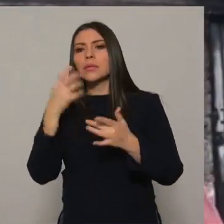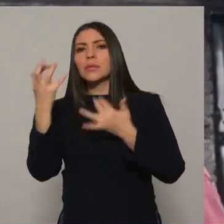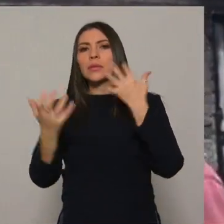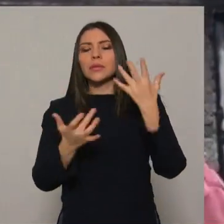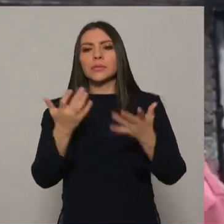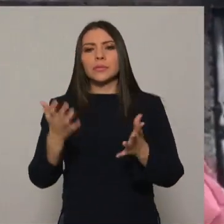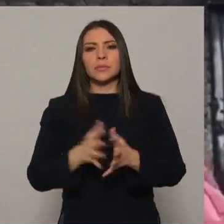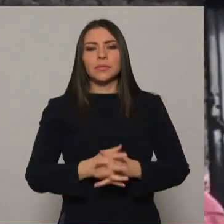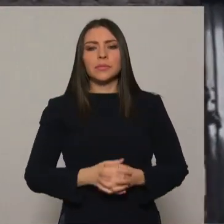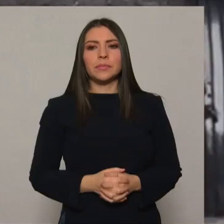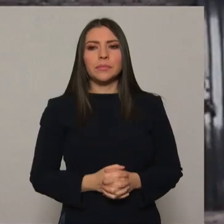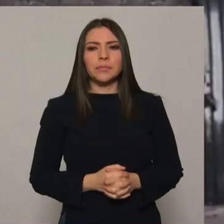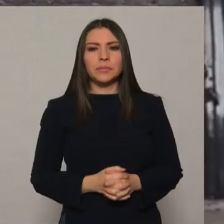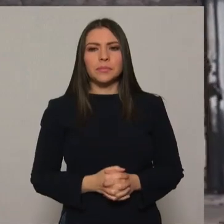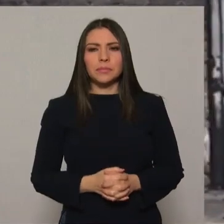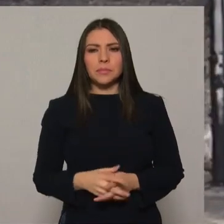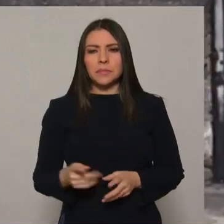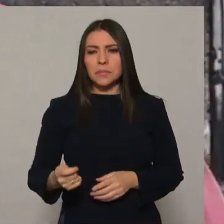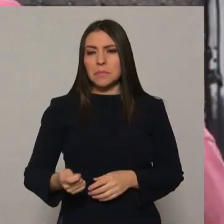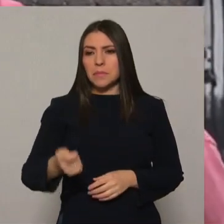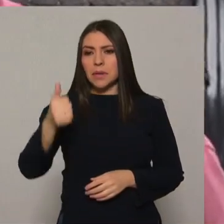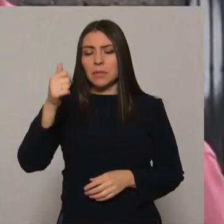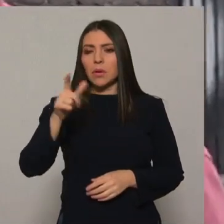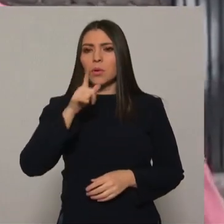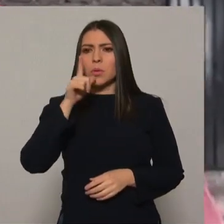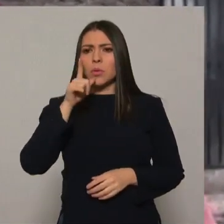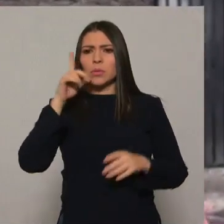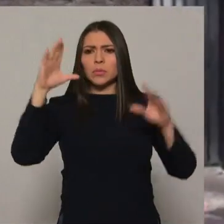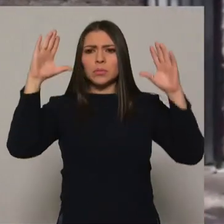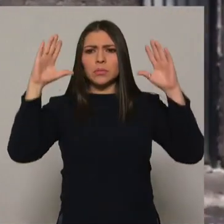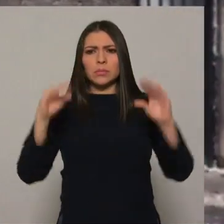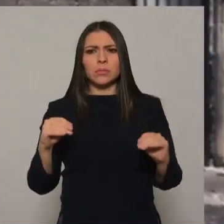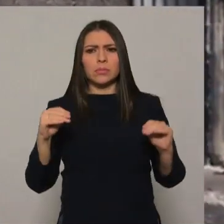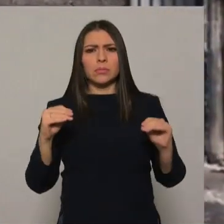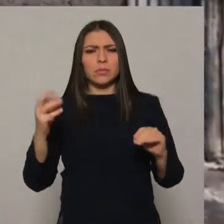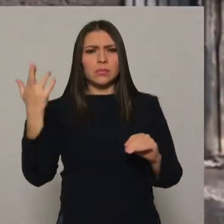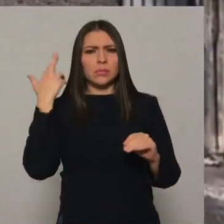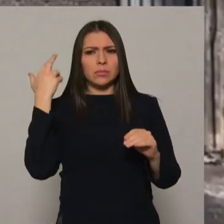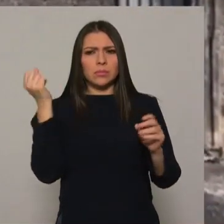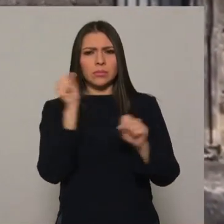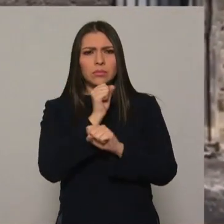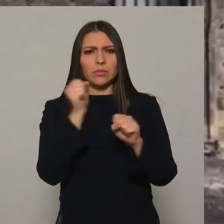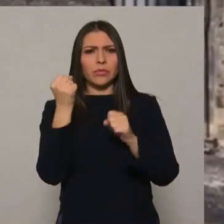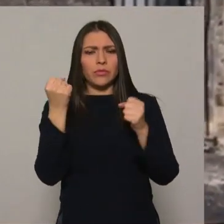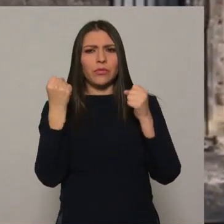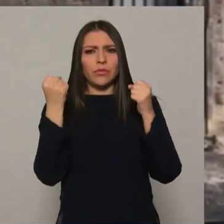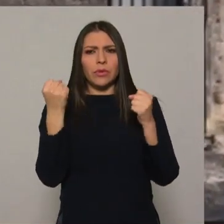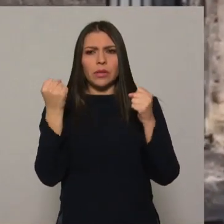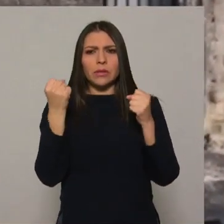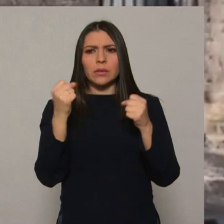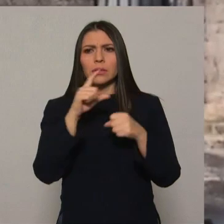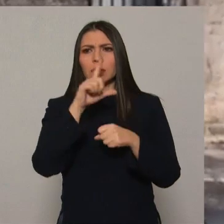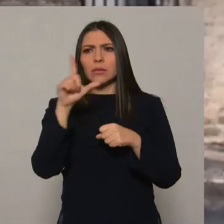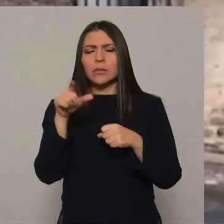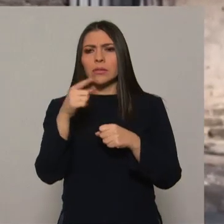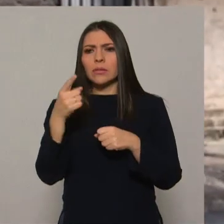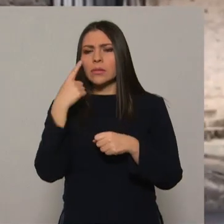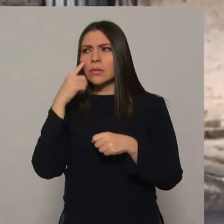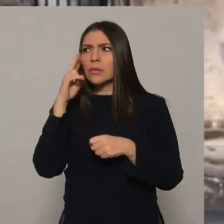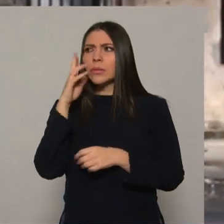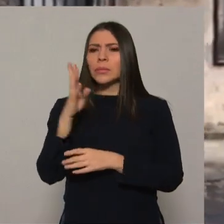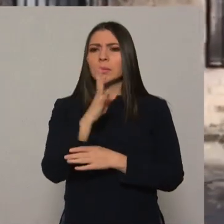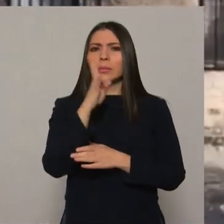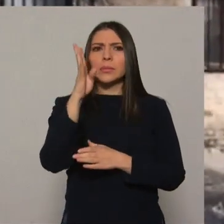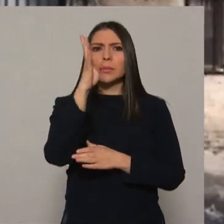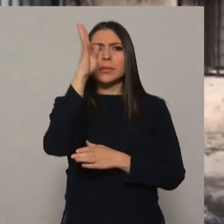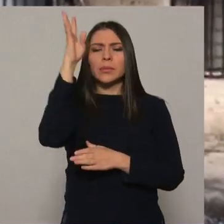pues al principio se fue la luz, ya luego regresó, pero quedó un zumbido muy fuerte. Y ya salimos a asomarnos y ya empezaba a salir humo de la